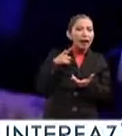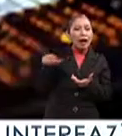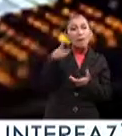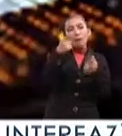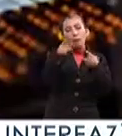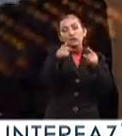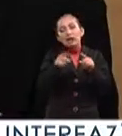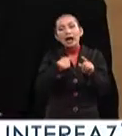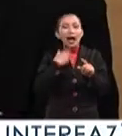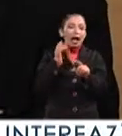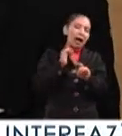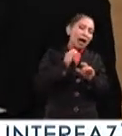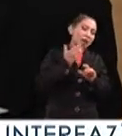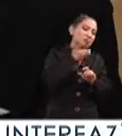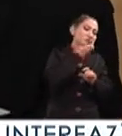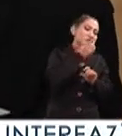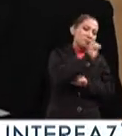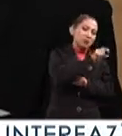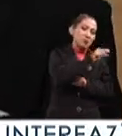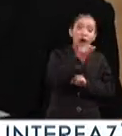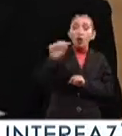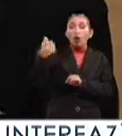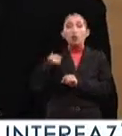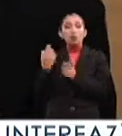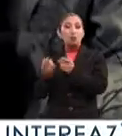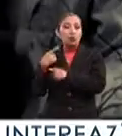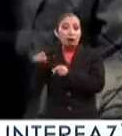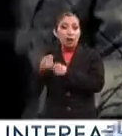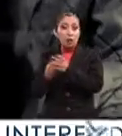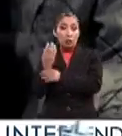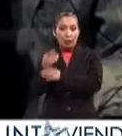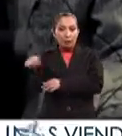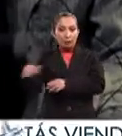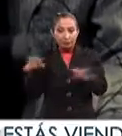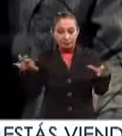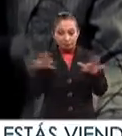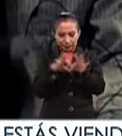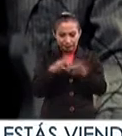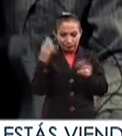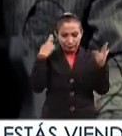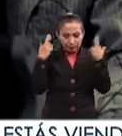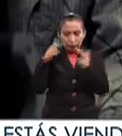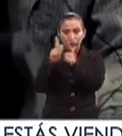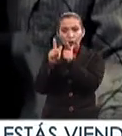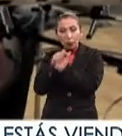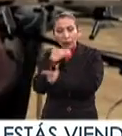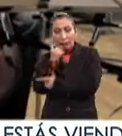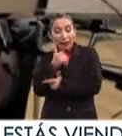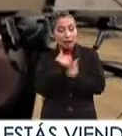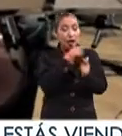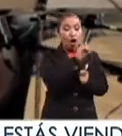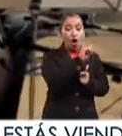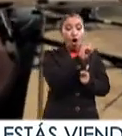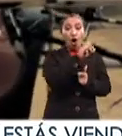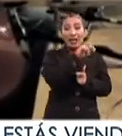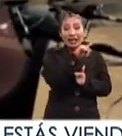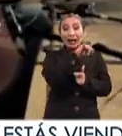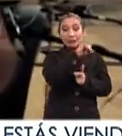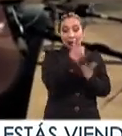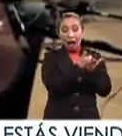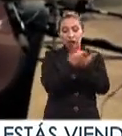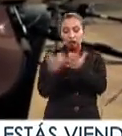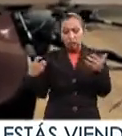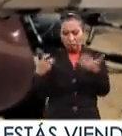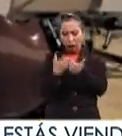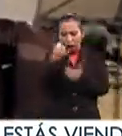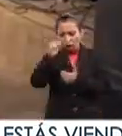las músicas tradicionales con las músicas contemporáneas. La fusión sonora entre el grupo alemán y la orquesta contribuirá a